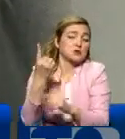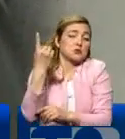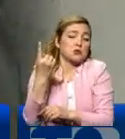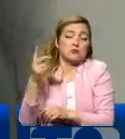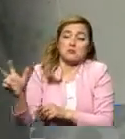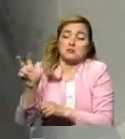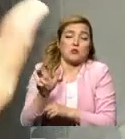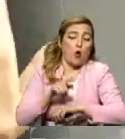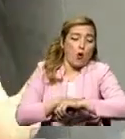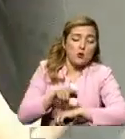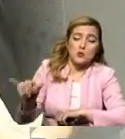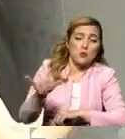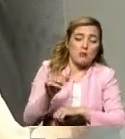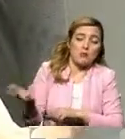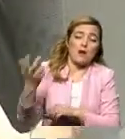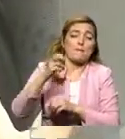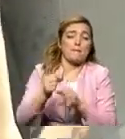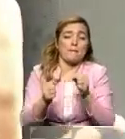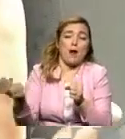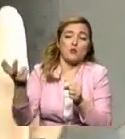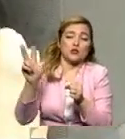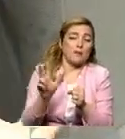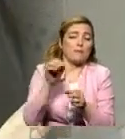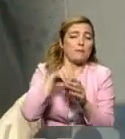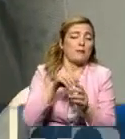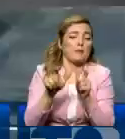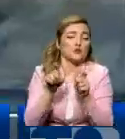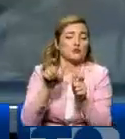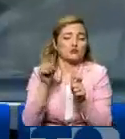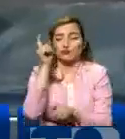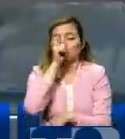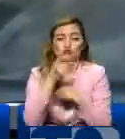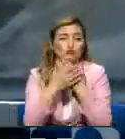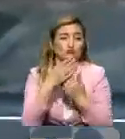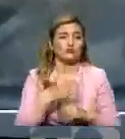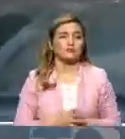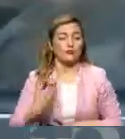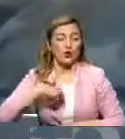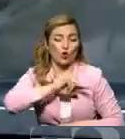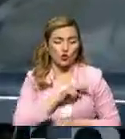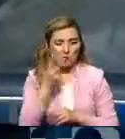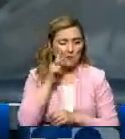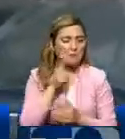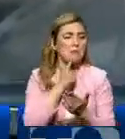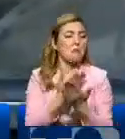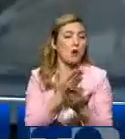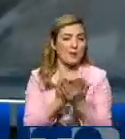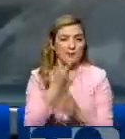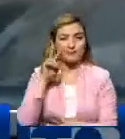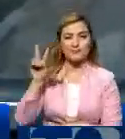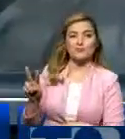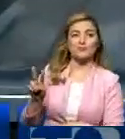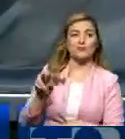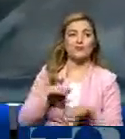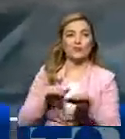tres personas. Entonces, esto más que facilitar las cosas, complica. Nosotros realizamos el recorrido por los dos carriles